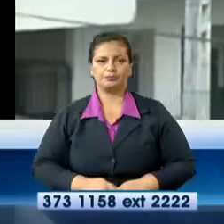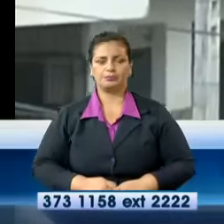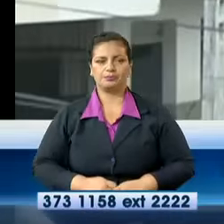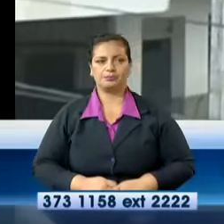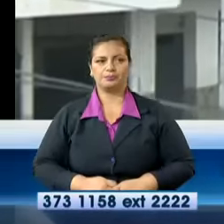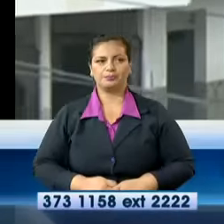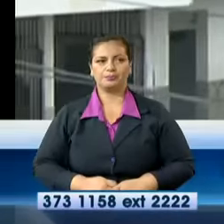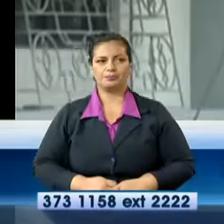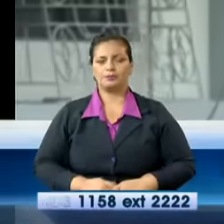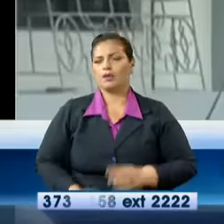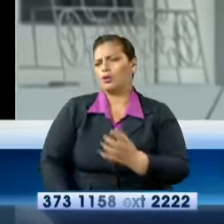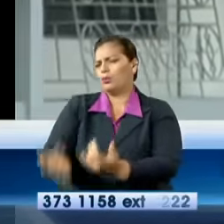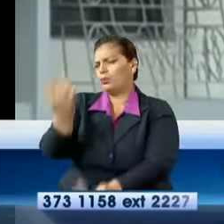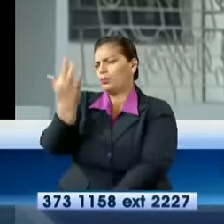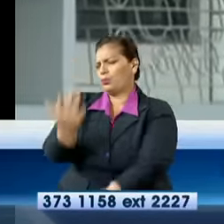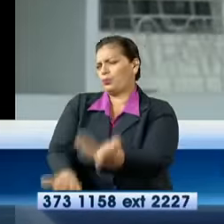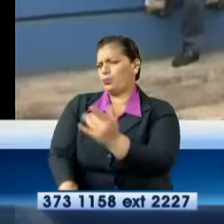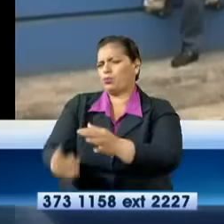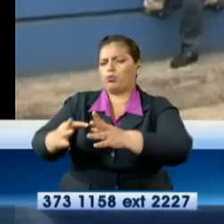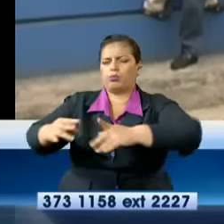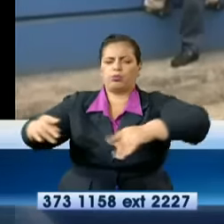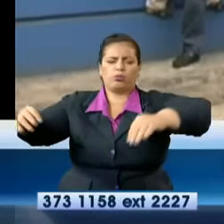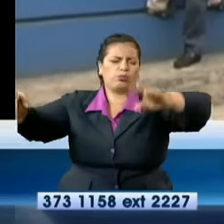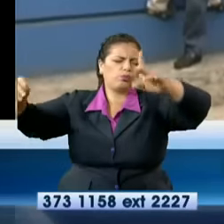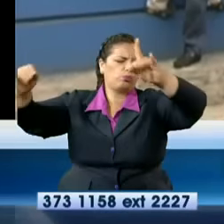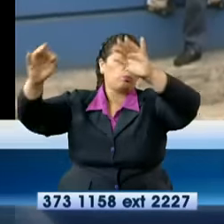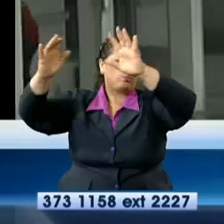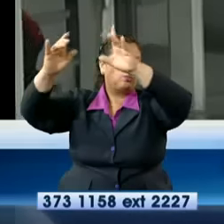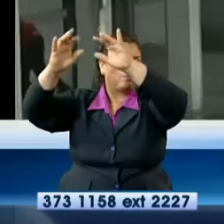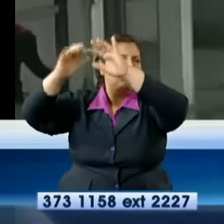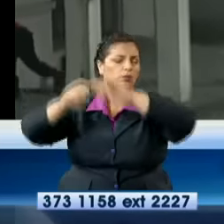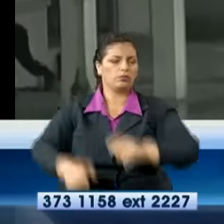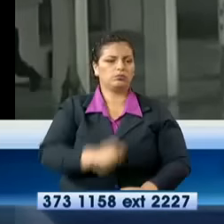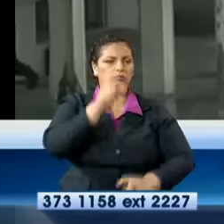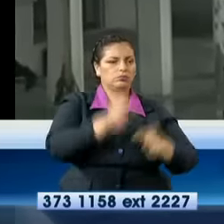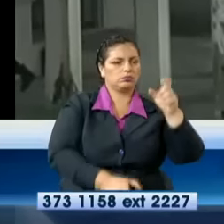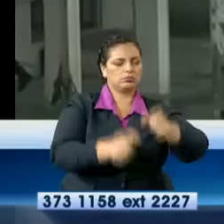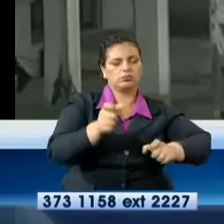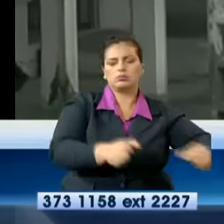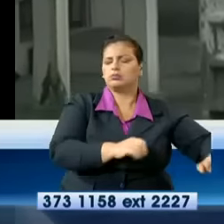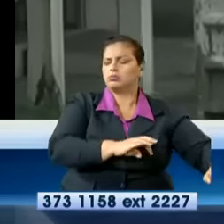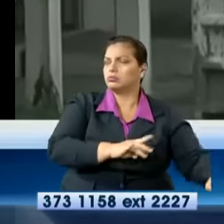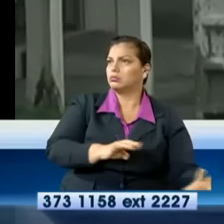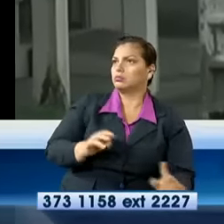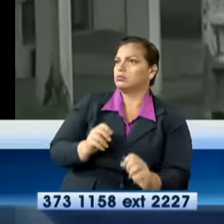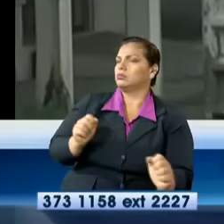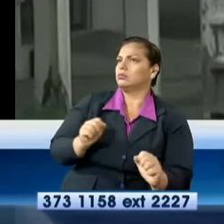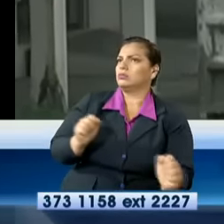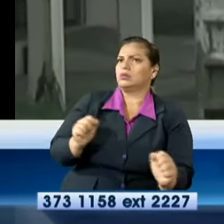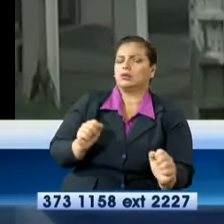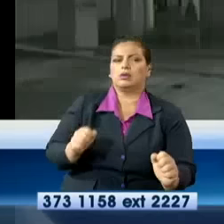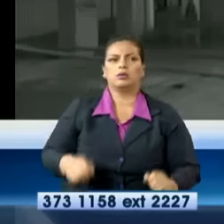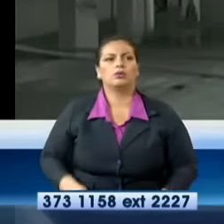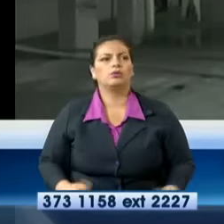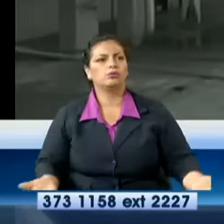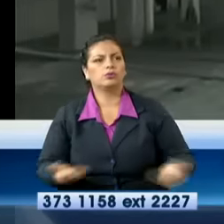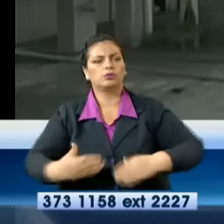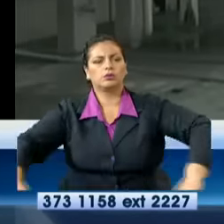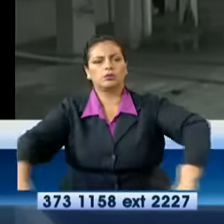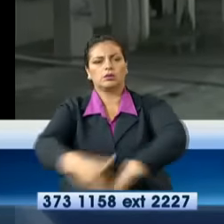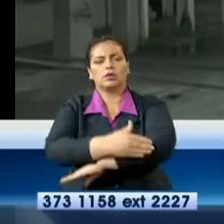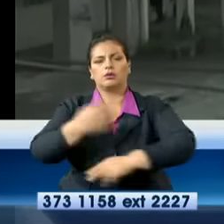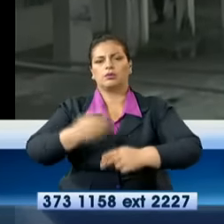Las llamas y el humo que salían por esta ventana pusieron en alerta a los habitantes de Julián Coronel y García Moreno, en Guayaquil. El